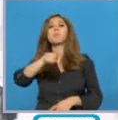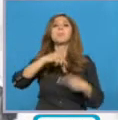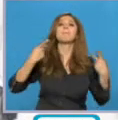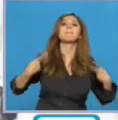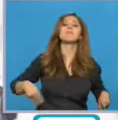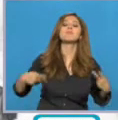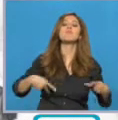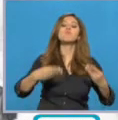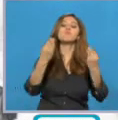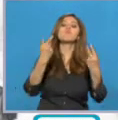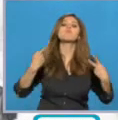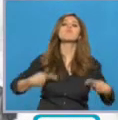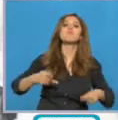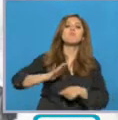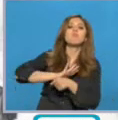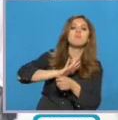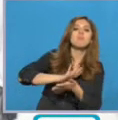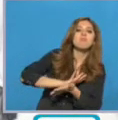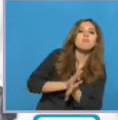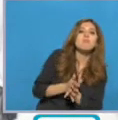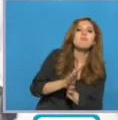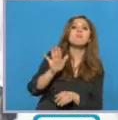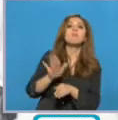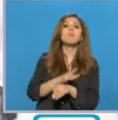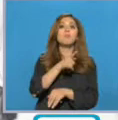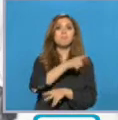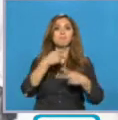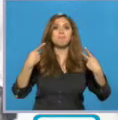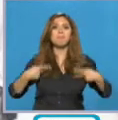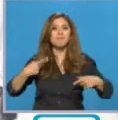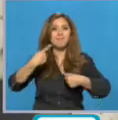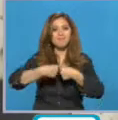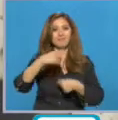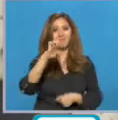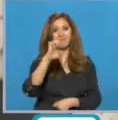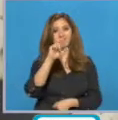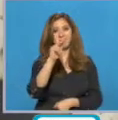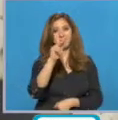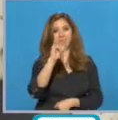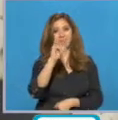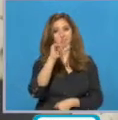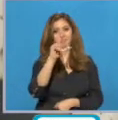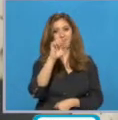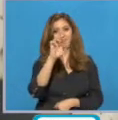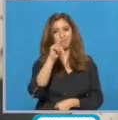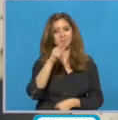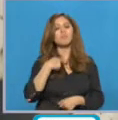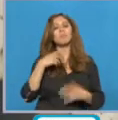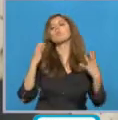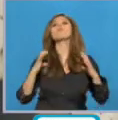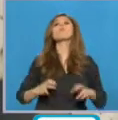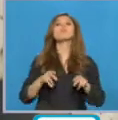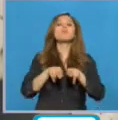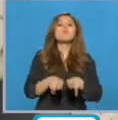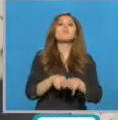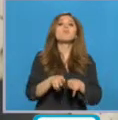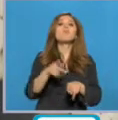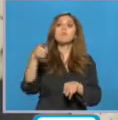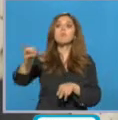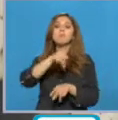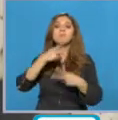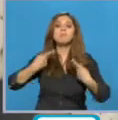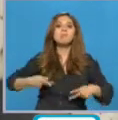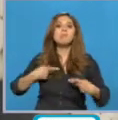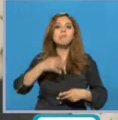estaba bien entendida. Por ejemplo, la gente que sufría de epilepsia también estaba en un pabellón especial dentro de este lugar porque no había un tratamiento para la